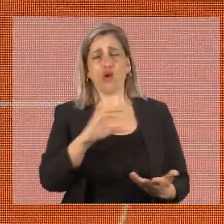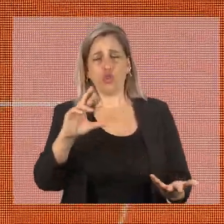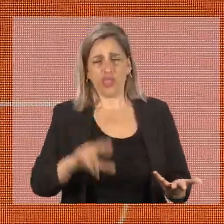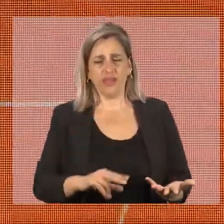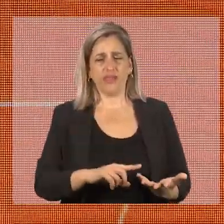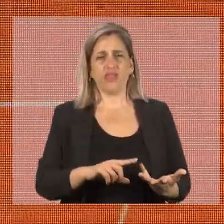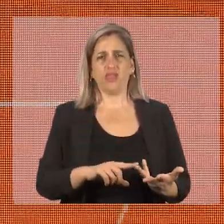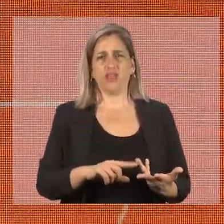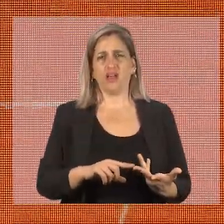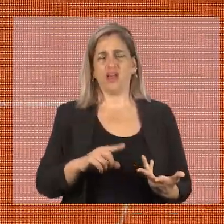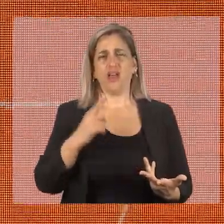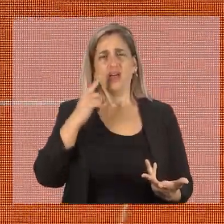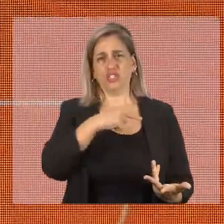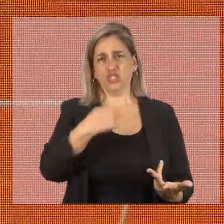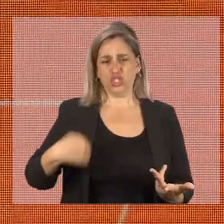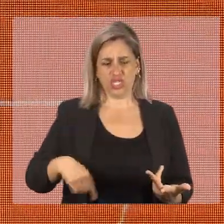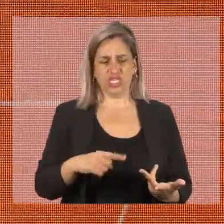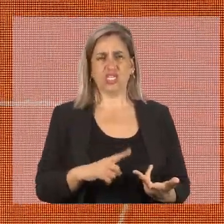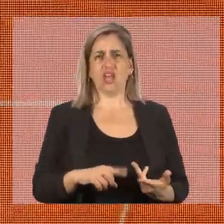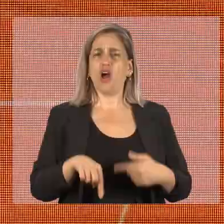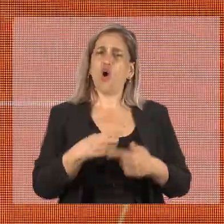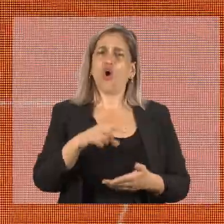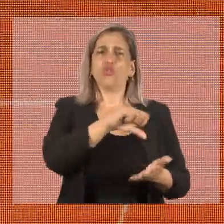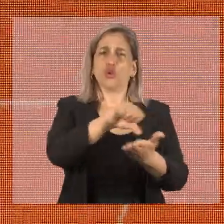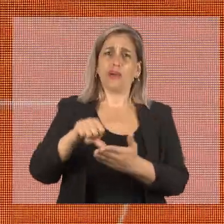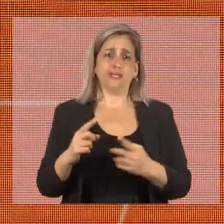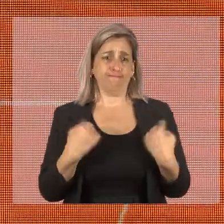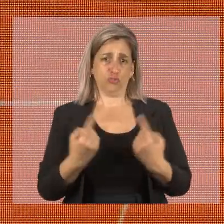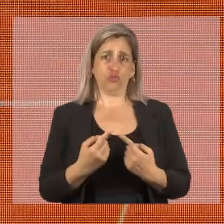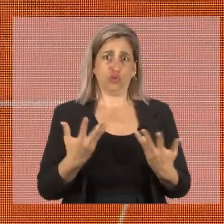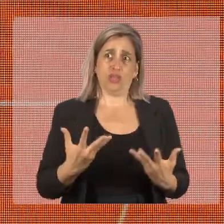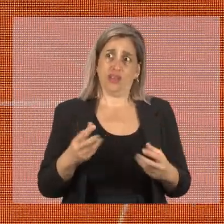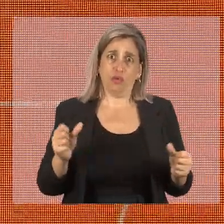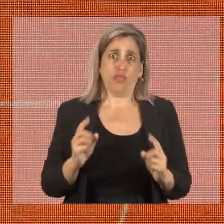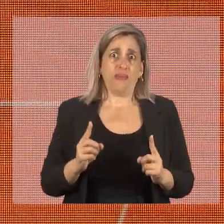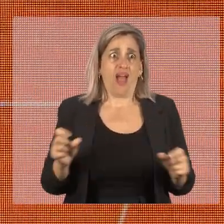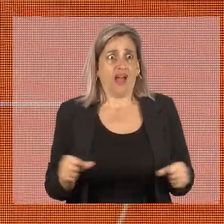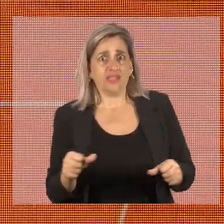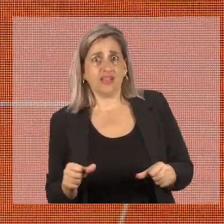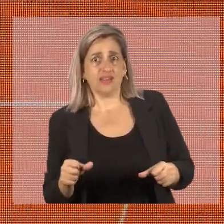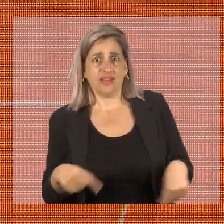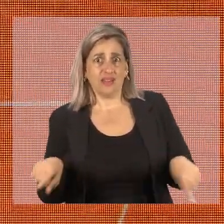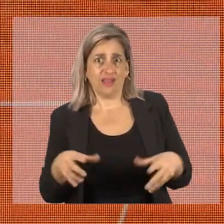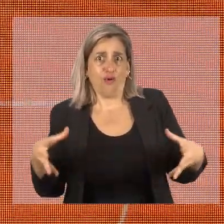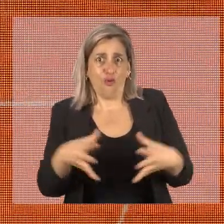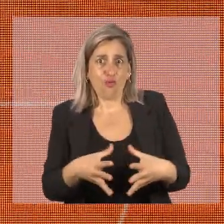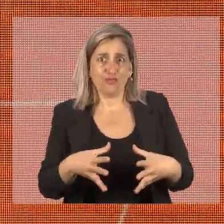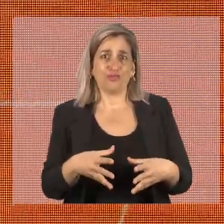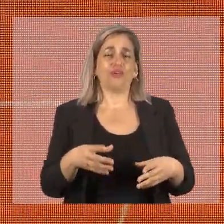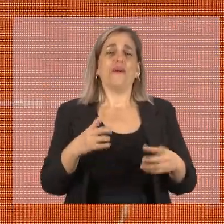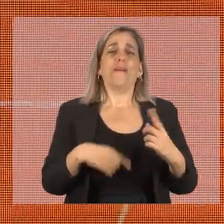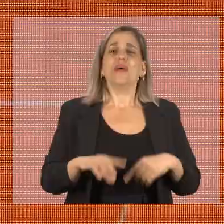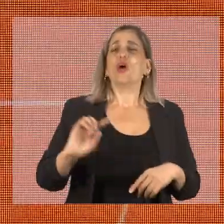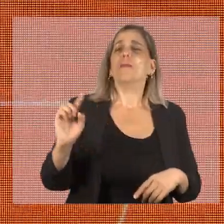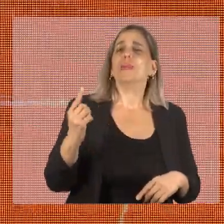Costa Rica, China, hay otro país, nosotros no estamos tratando de colar. Ahora, tenemos